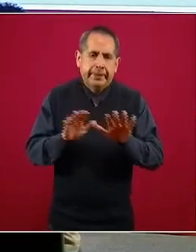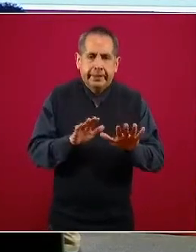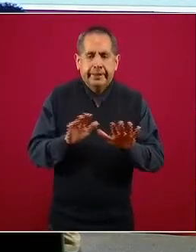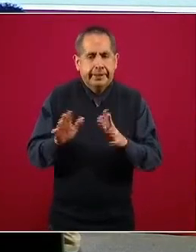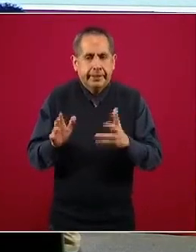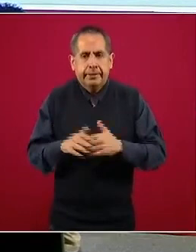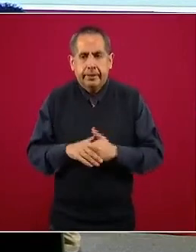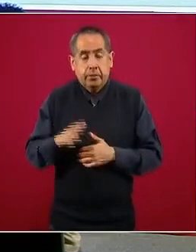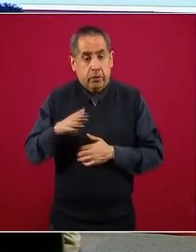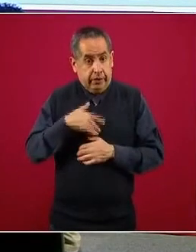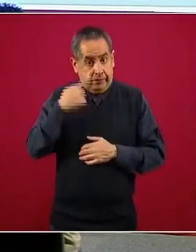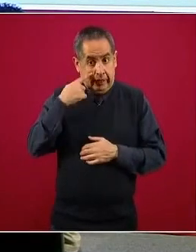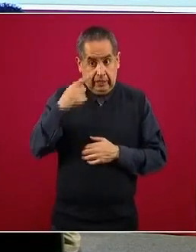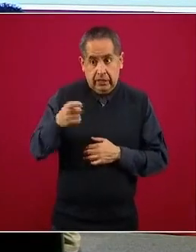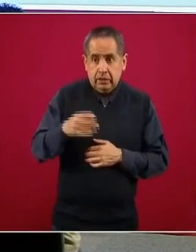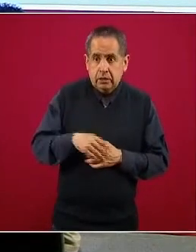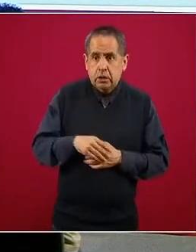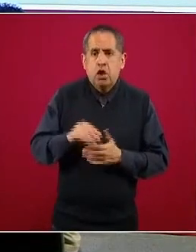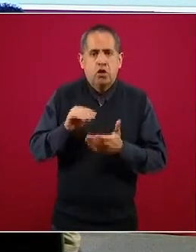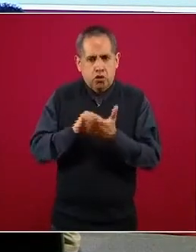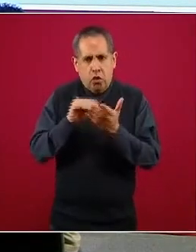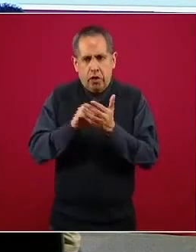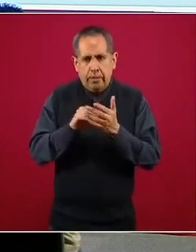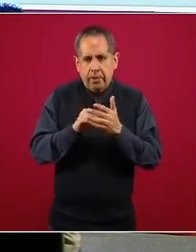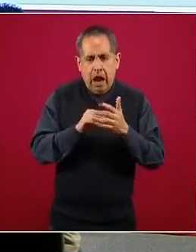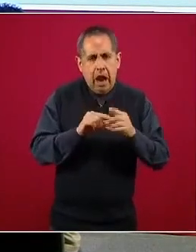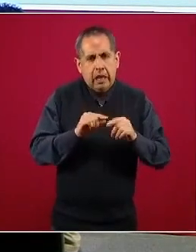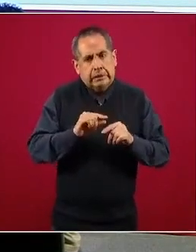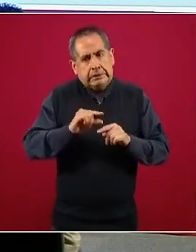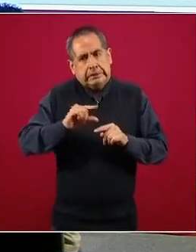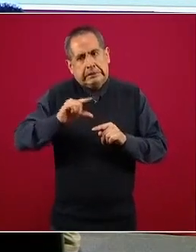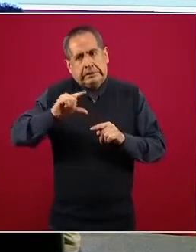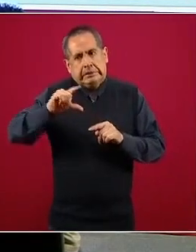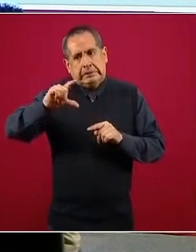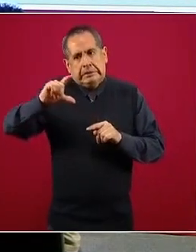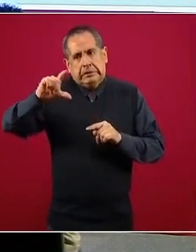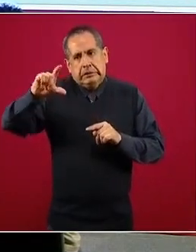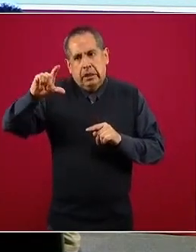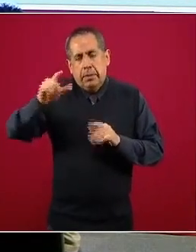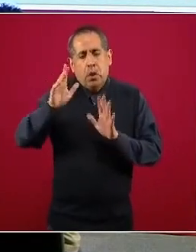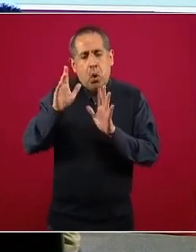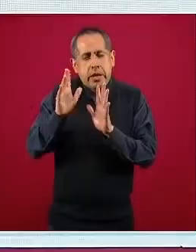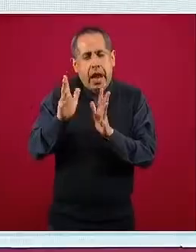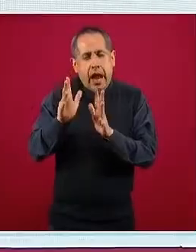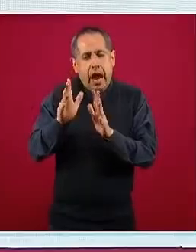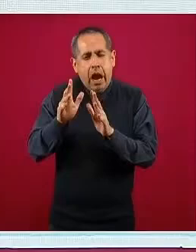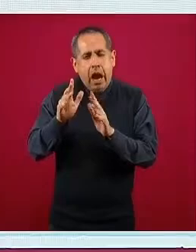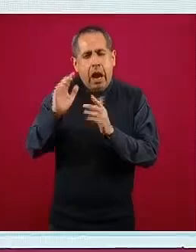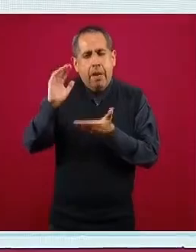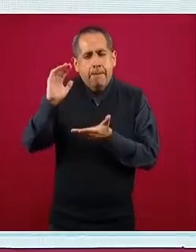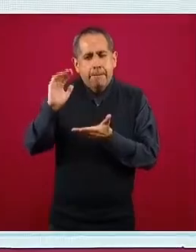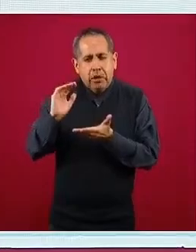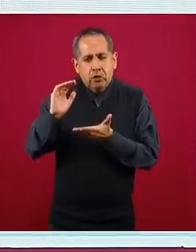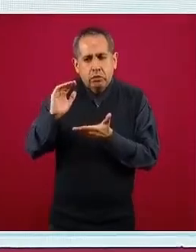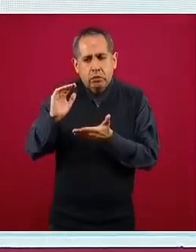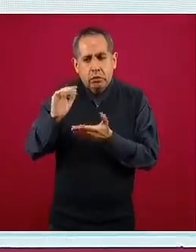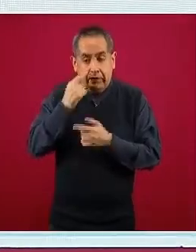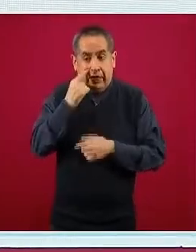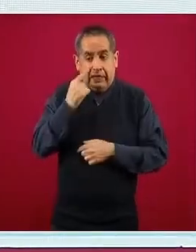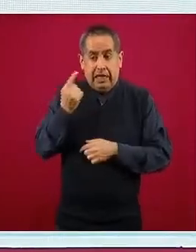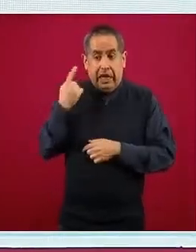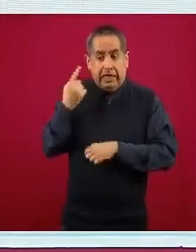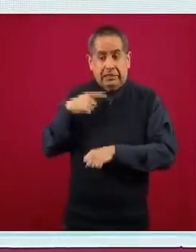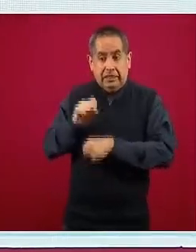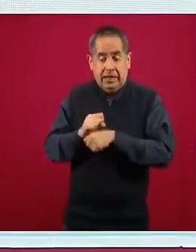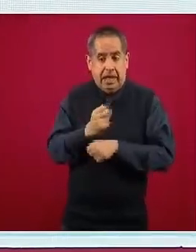de que si bien continuamos en esta fase de ascenso, notamos ya con cierta constancia, esta es la